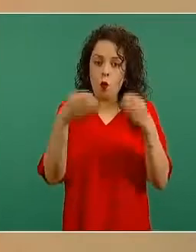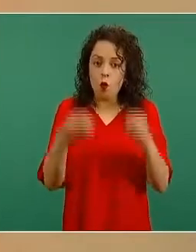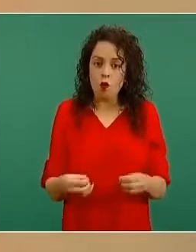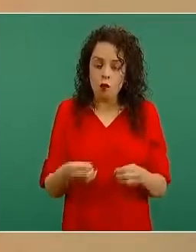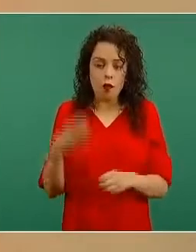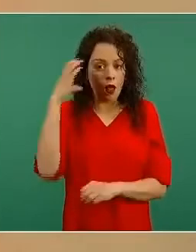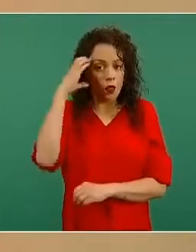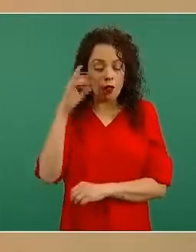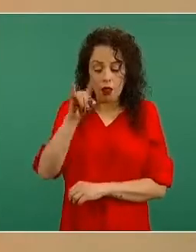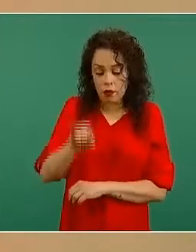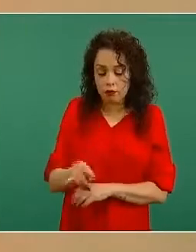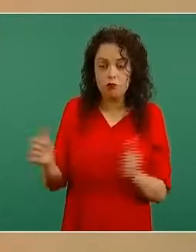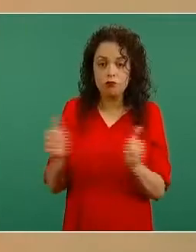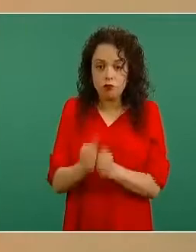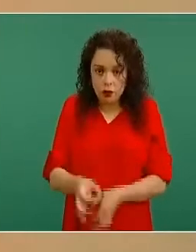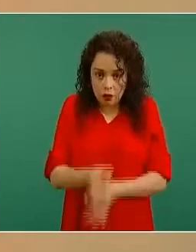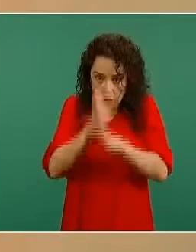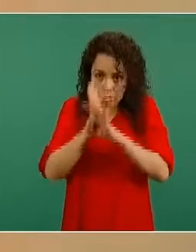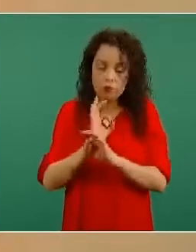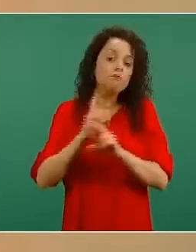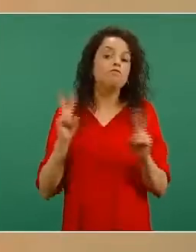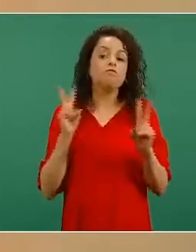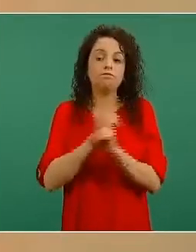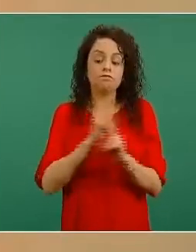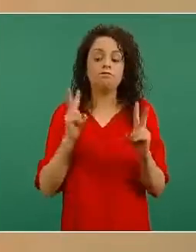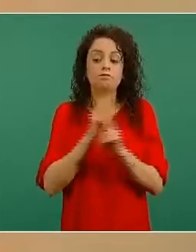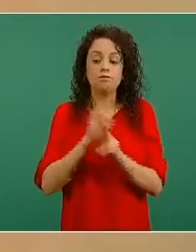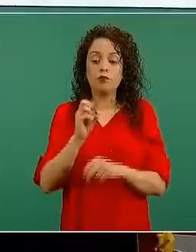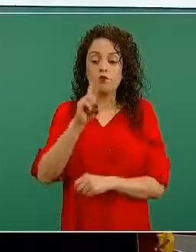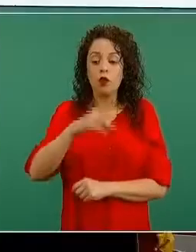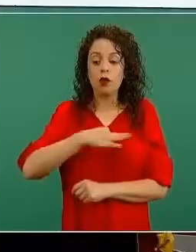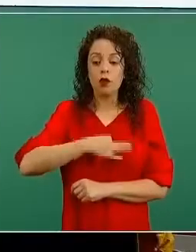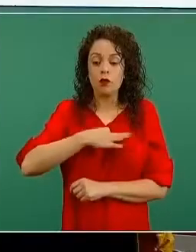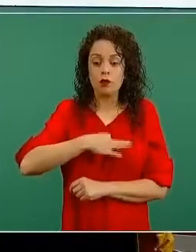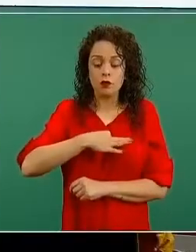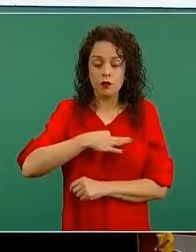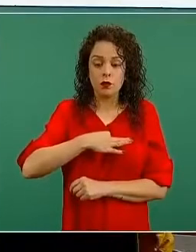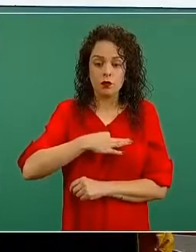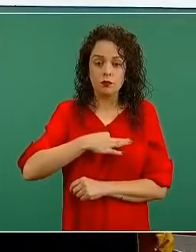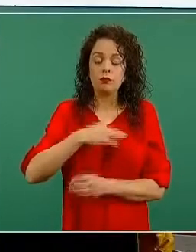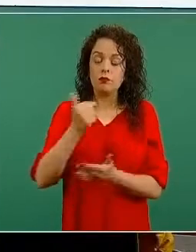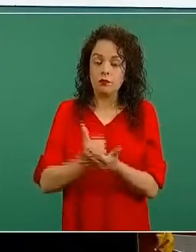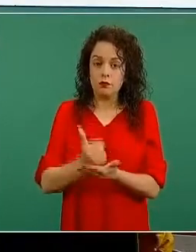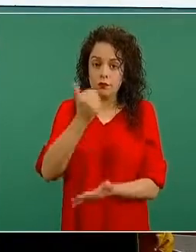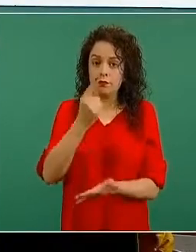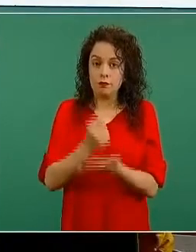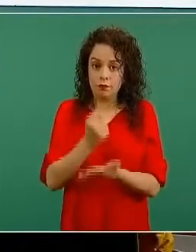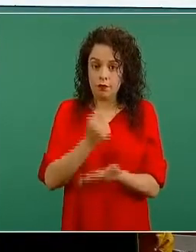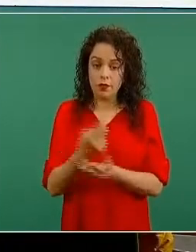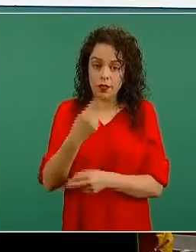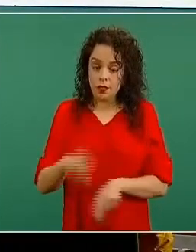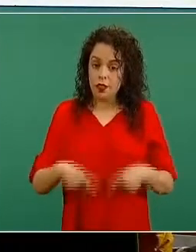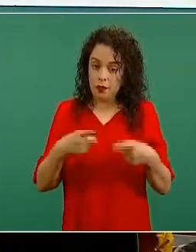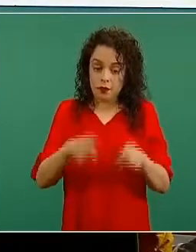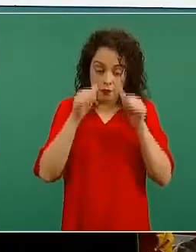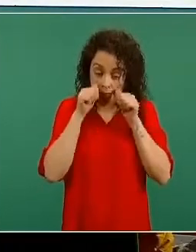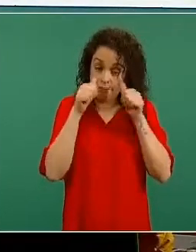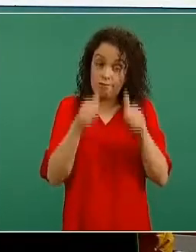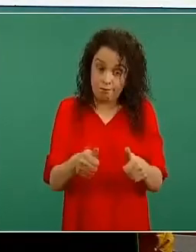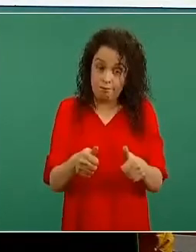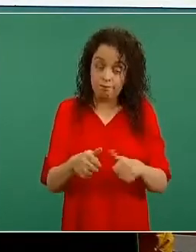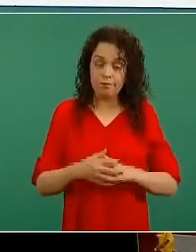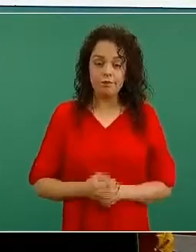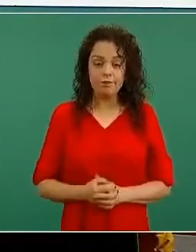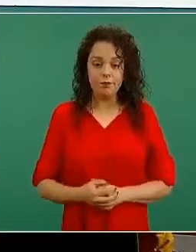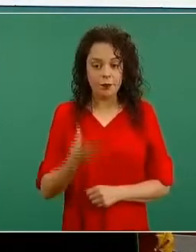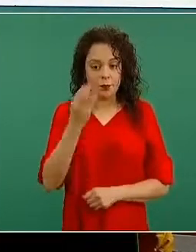una cama y un respirador mecánico por infección respiratoria aguda grave que requiere de cuidados críticos.